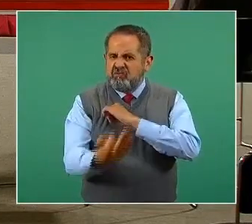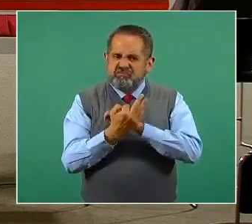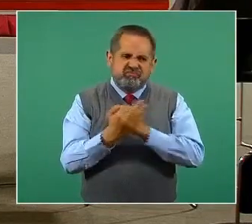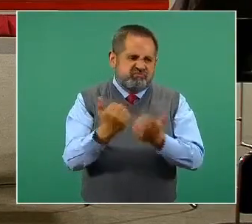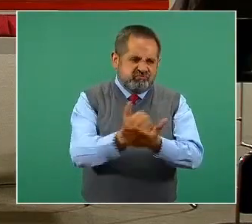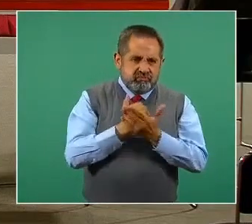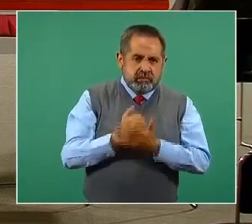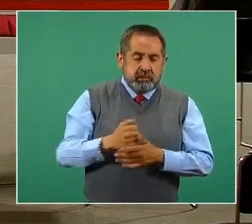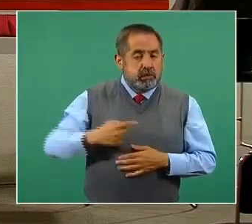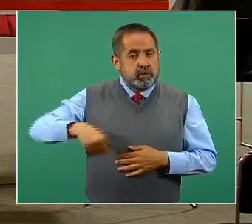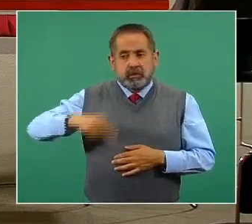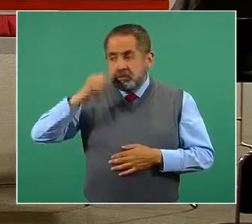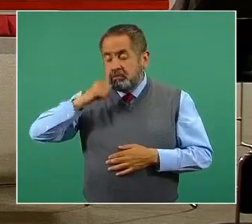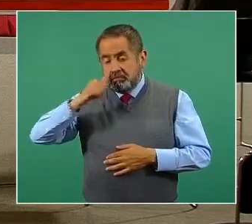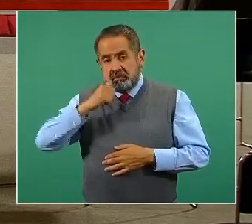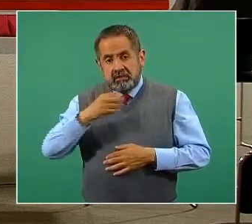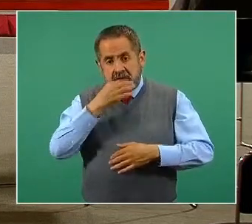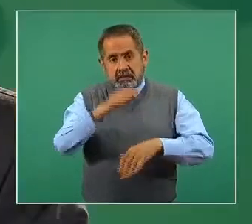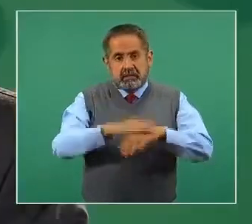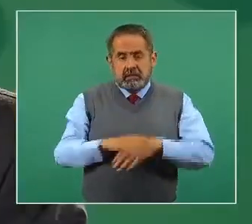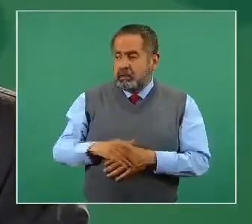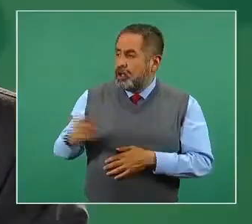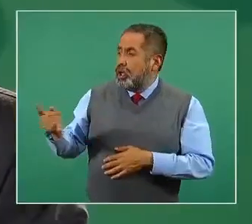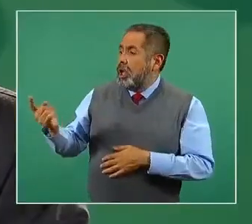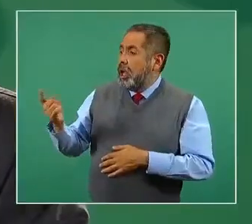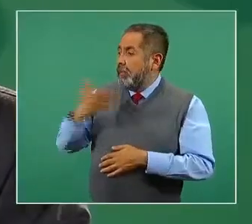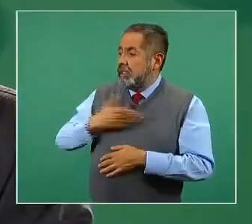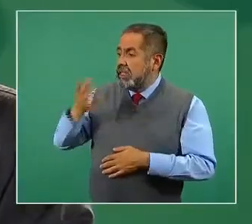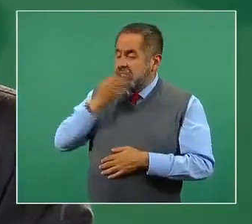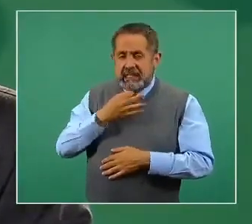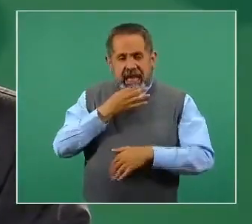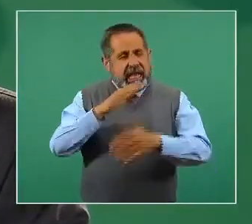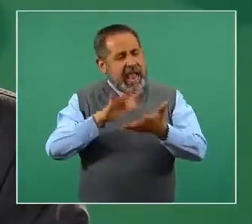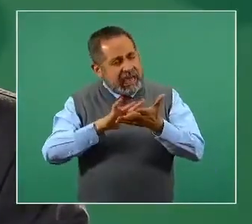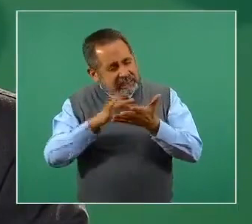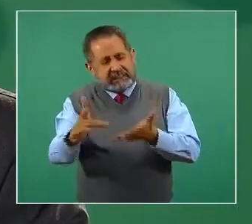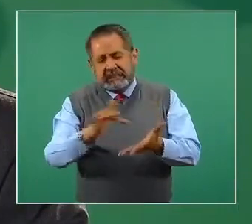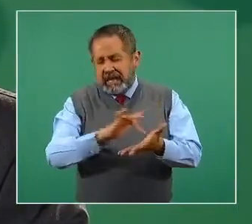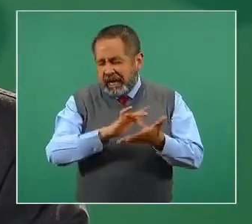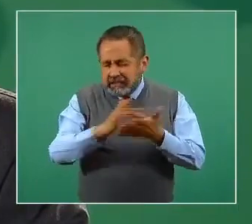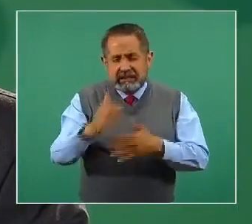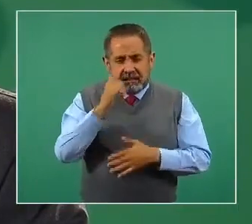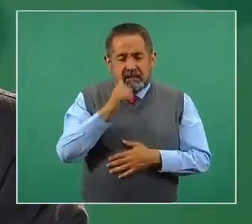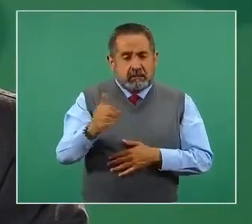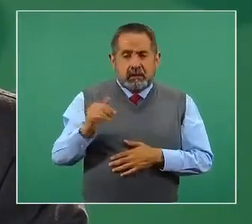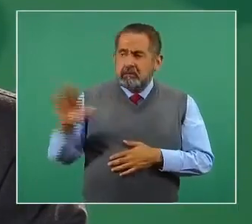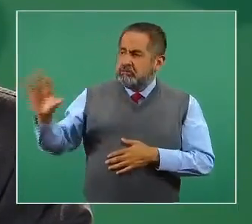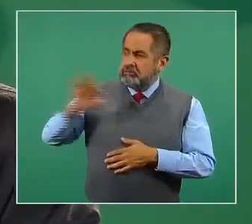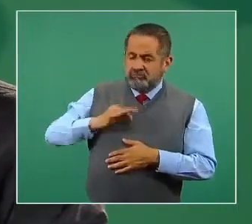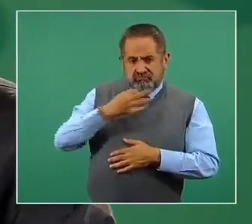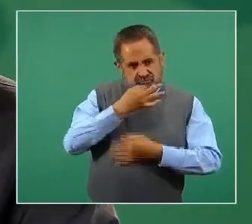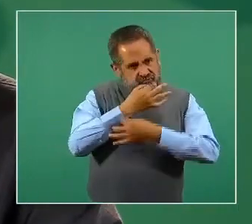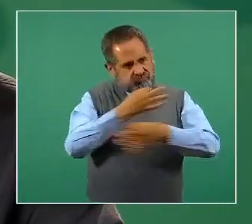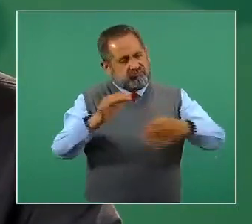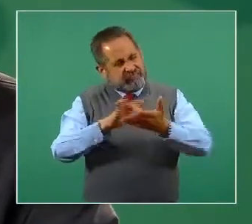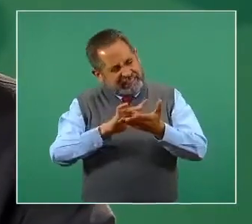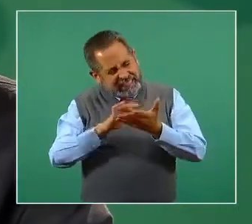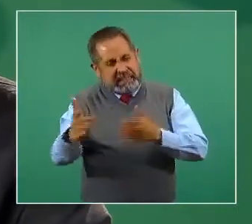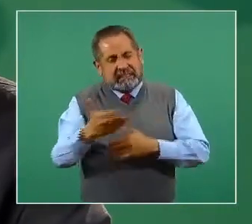dicho nunca se restrinjan de agradecer, por lo tanto me tomo la libertad de agradecerlo a nombre del gobierno.